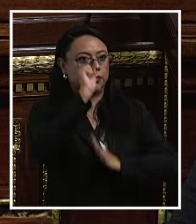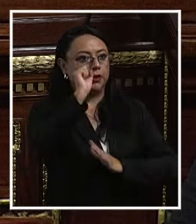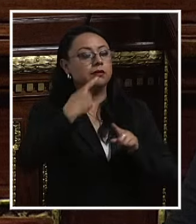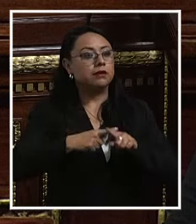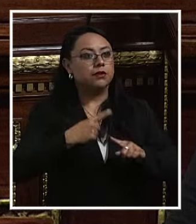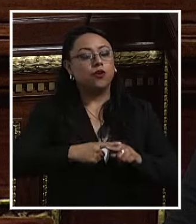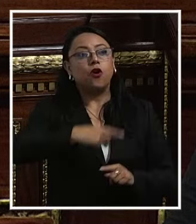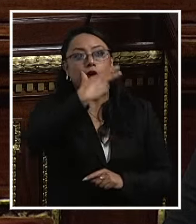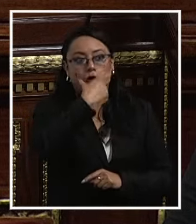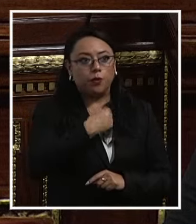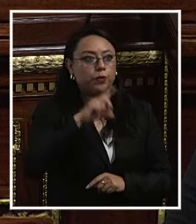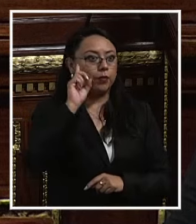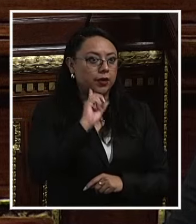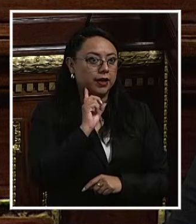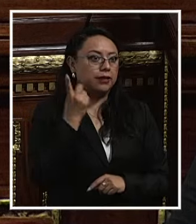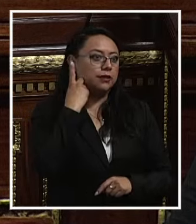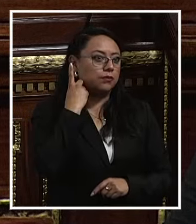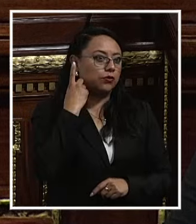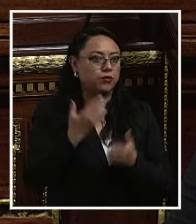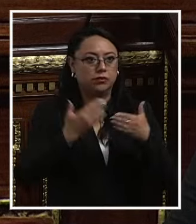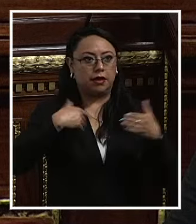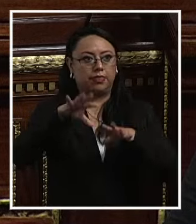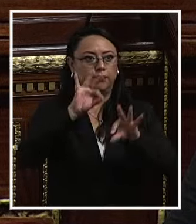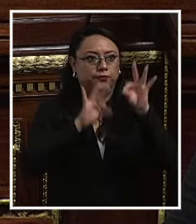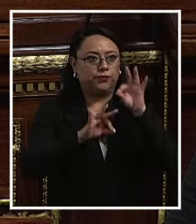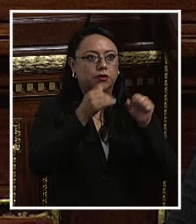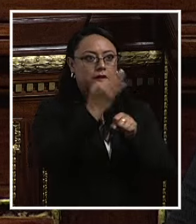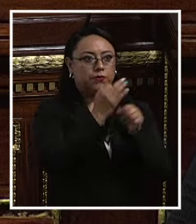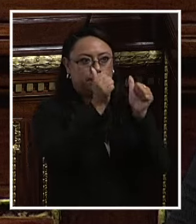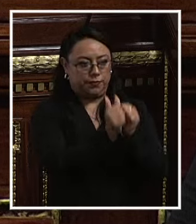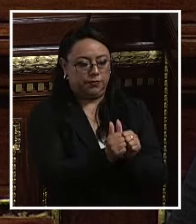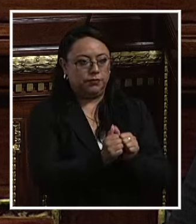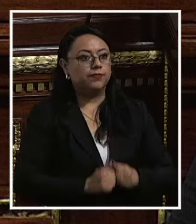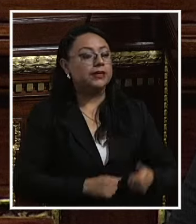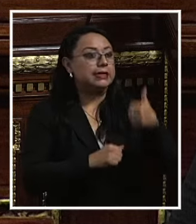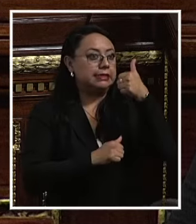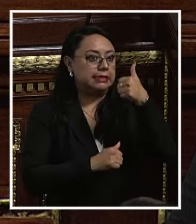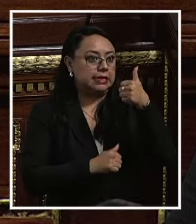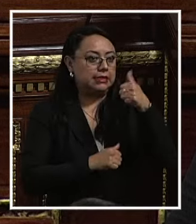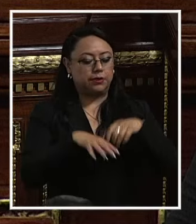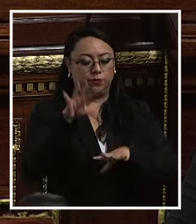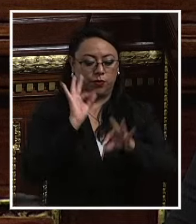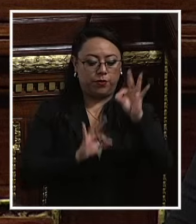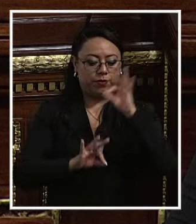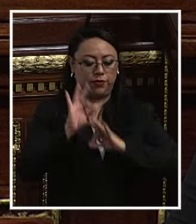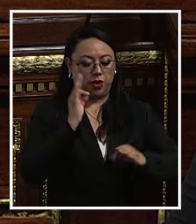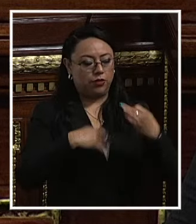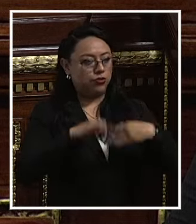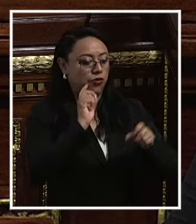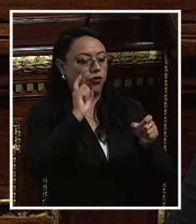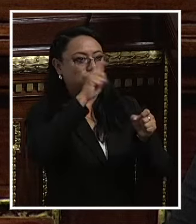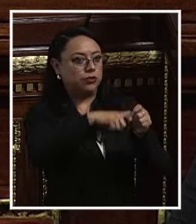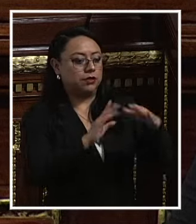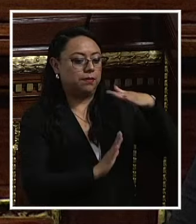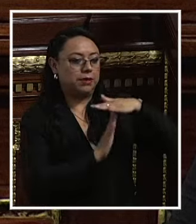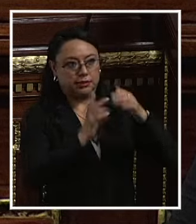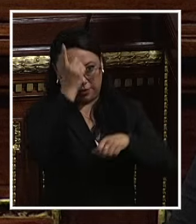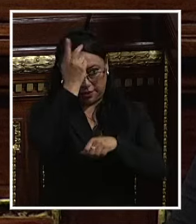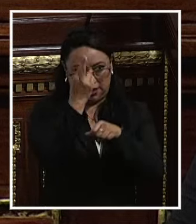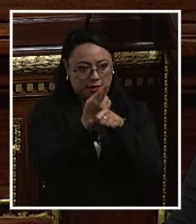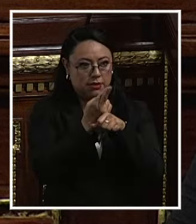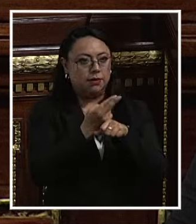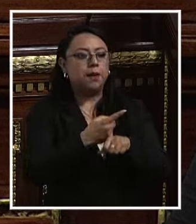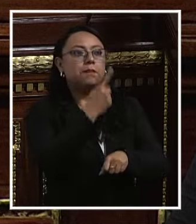y los diputados electos presentes. 6, elección de las y los integrantes de la mesa directiva